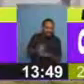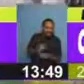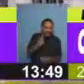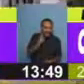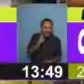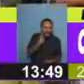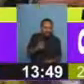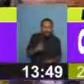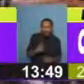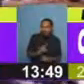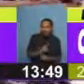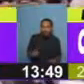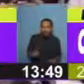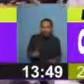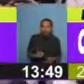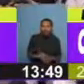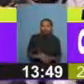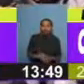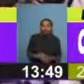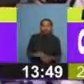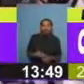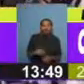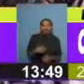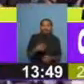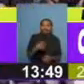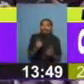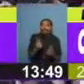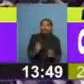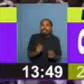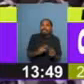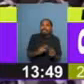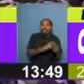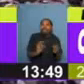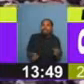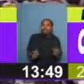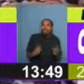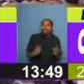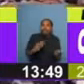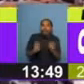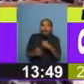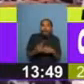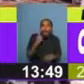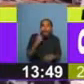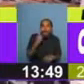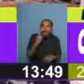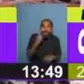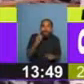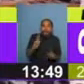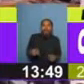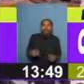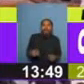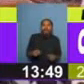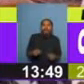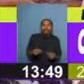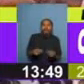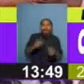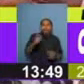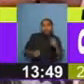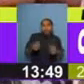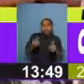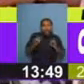se le caiga en el próximo periodo que pueda querer cumplir. Por eso necesitamos gente joven,